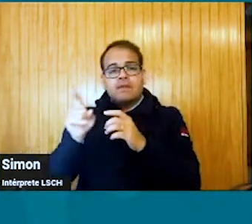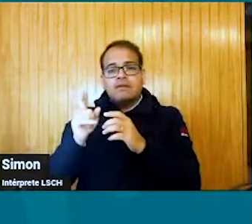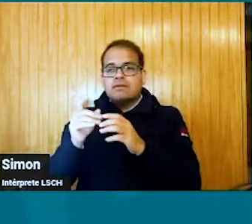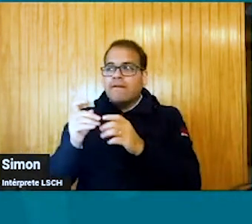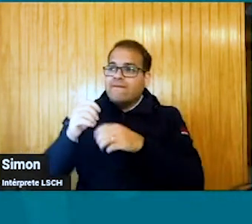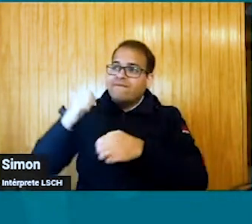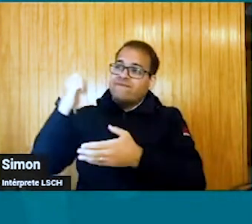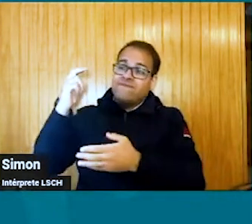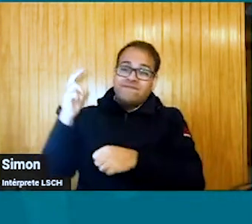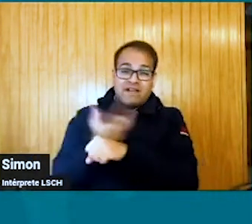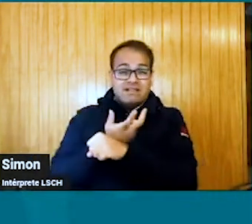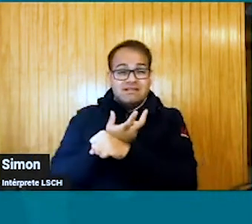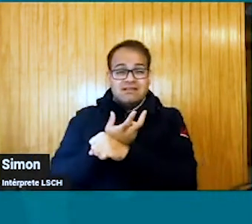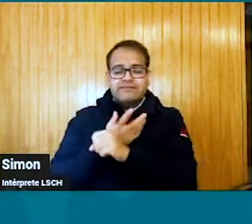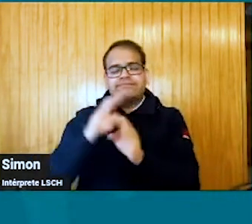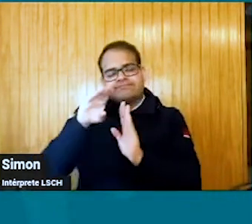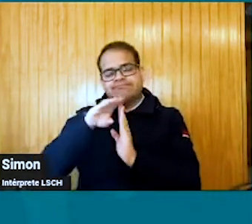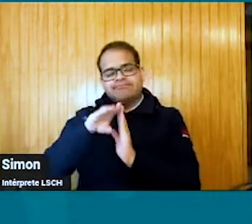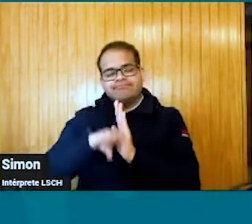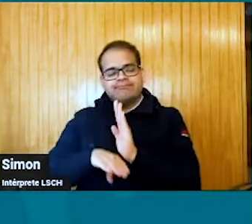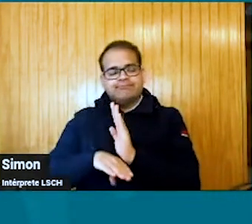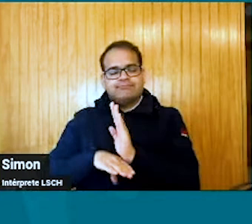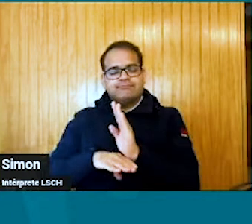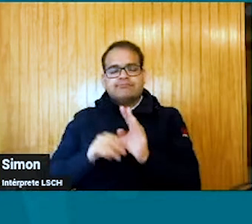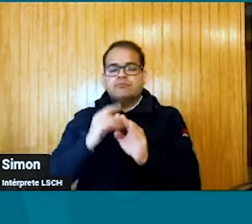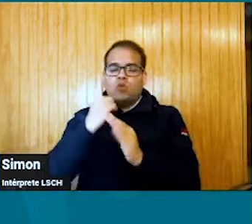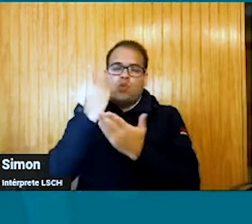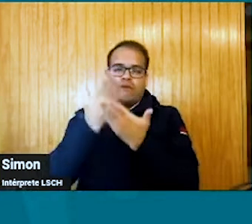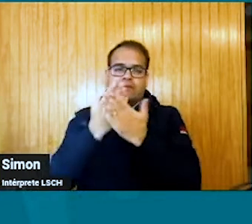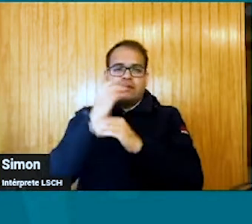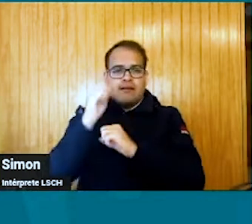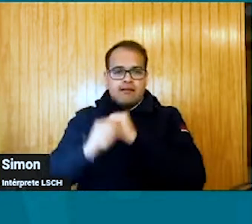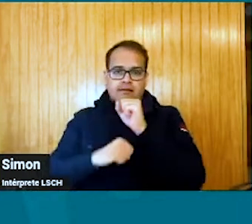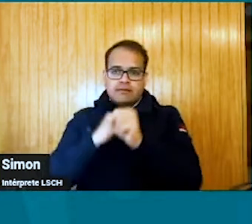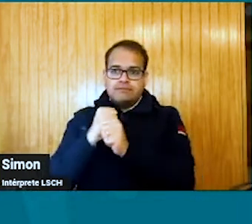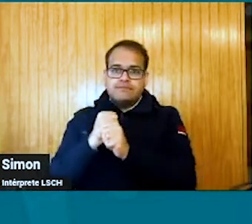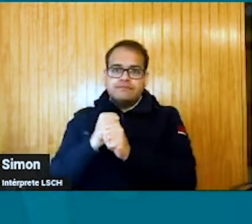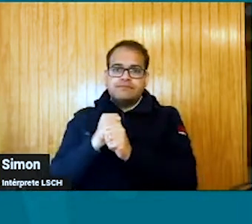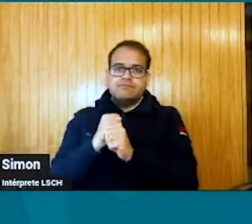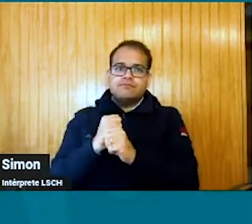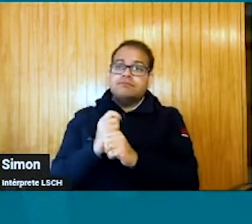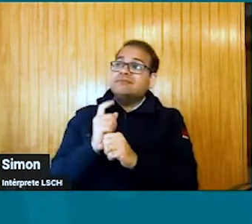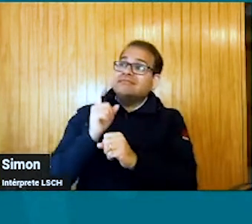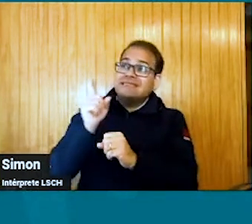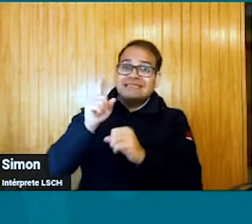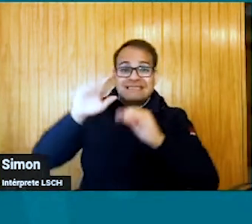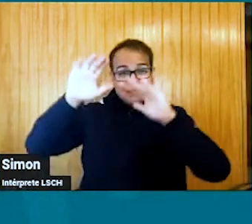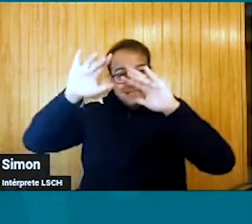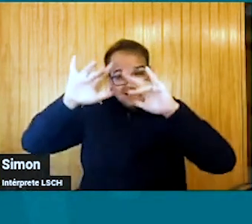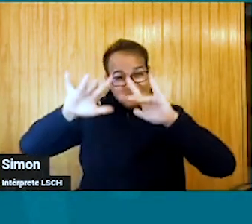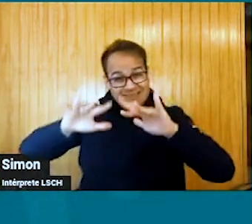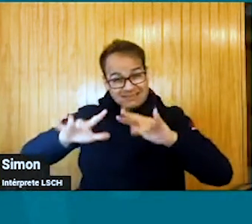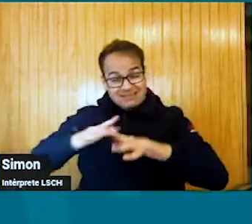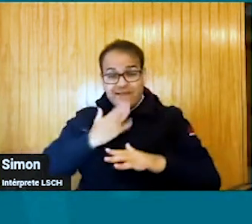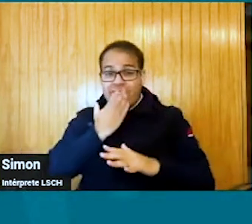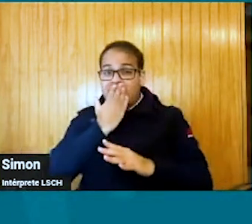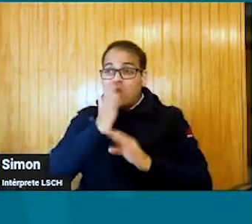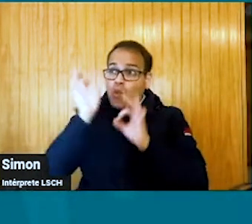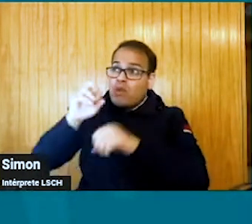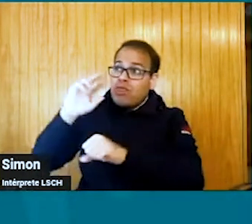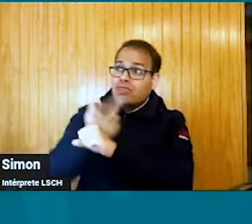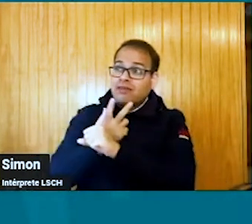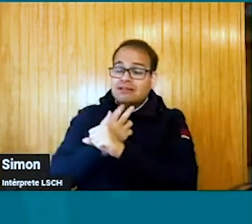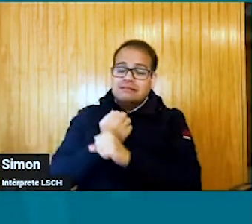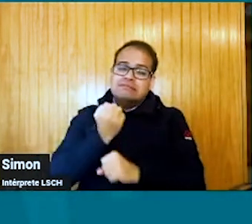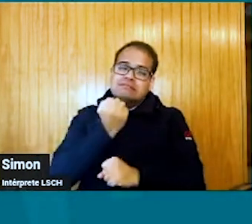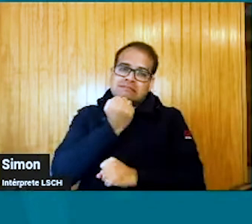mínima. Y creo que las fallas en una helada cuestan muy, muy caras. Y aquí